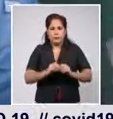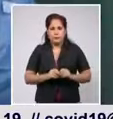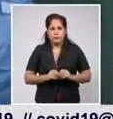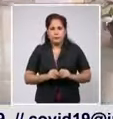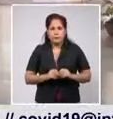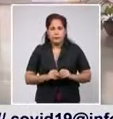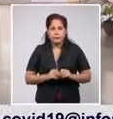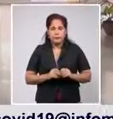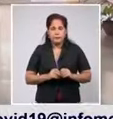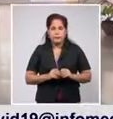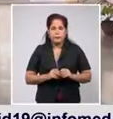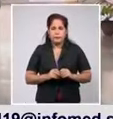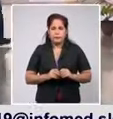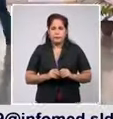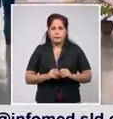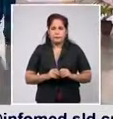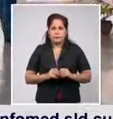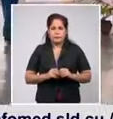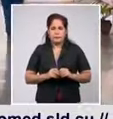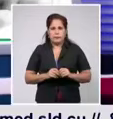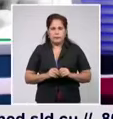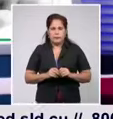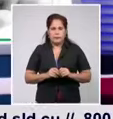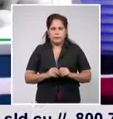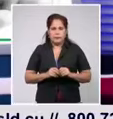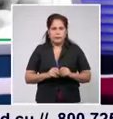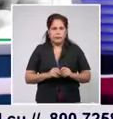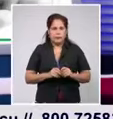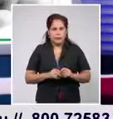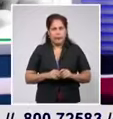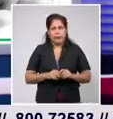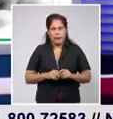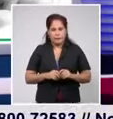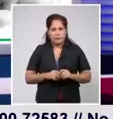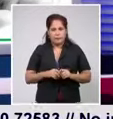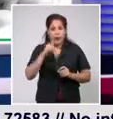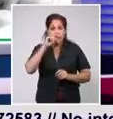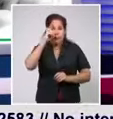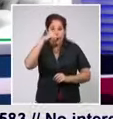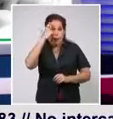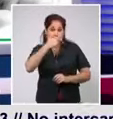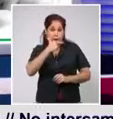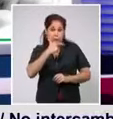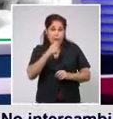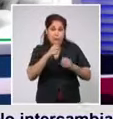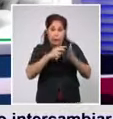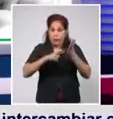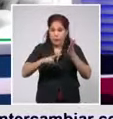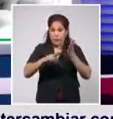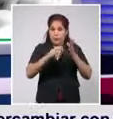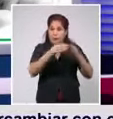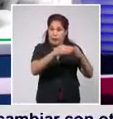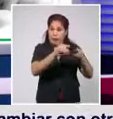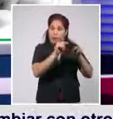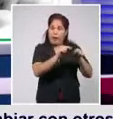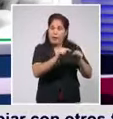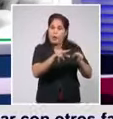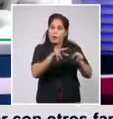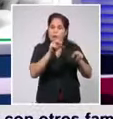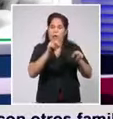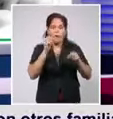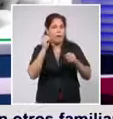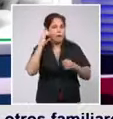Sistema Informativo de la Televisión Cubana. Abdala en el oriente del país con una nueva luz de